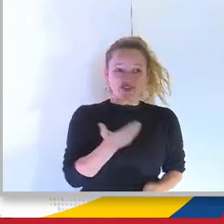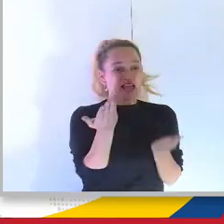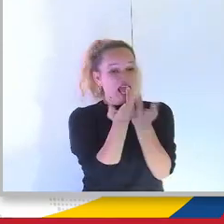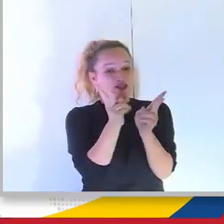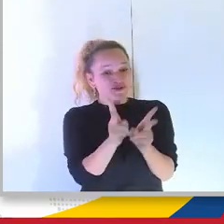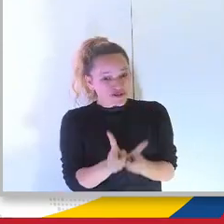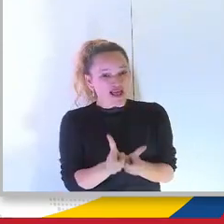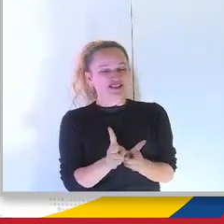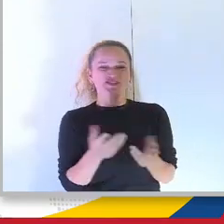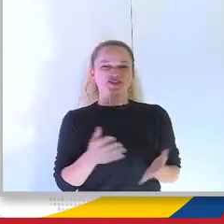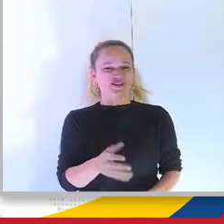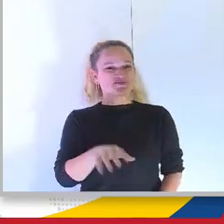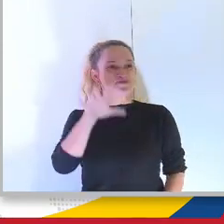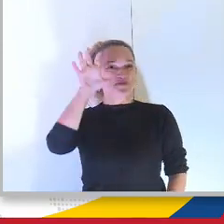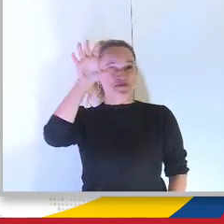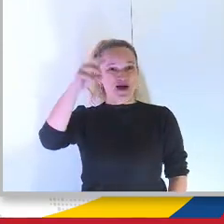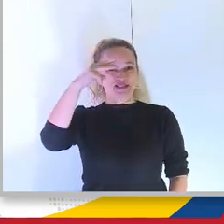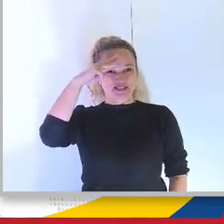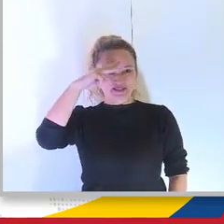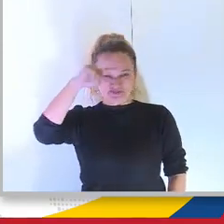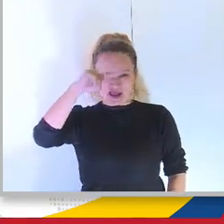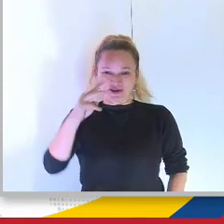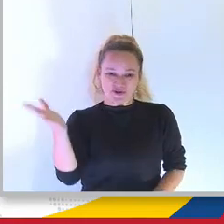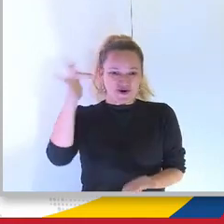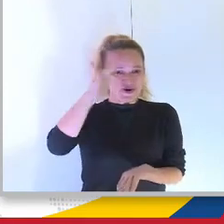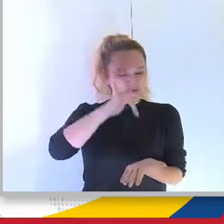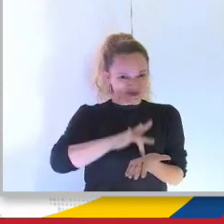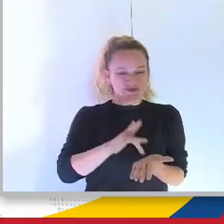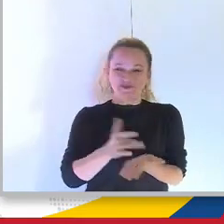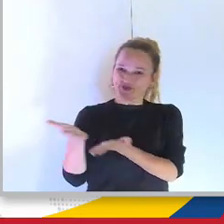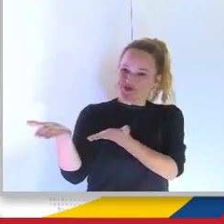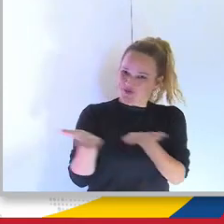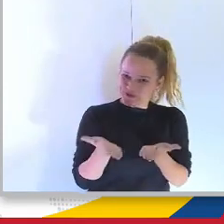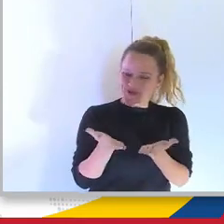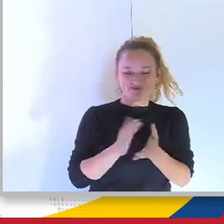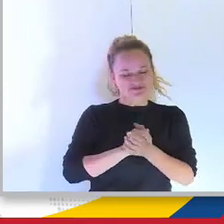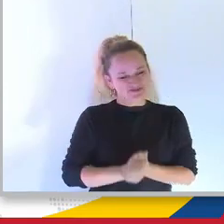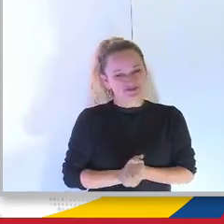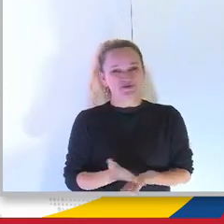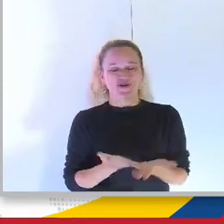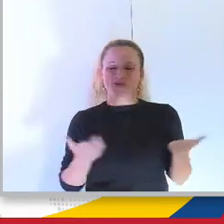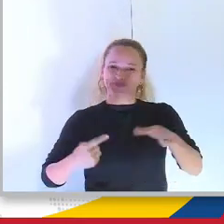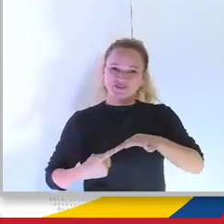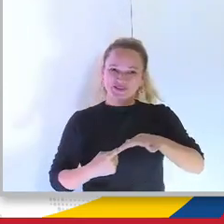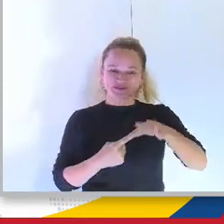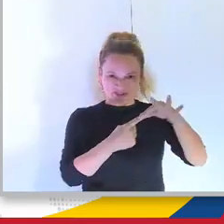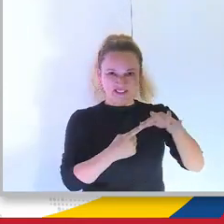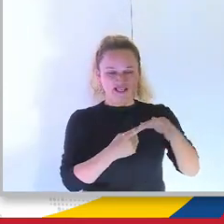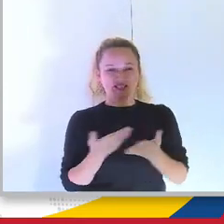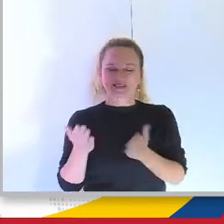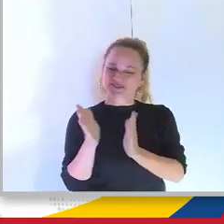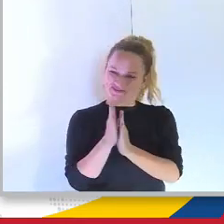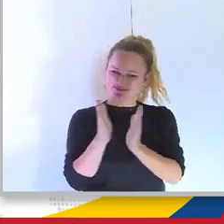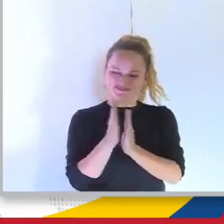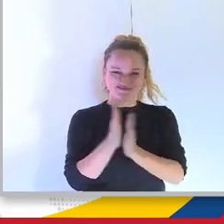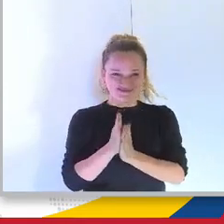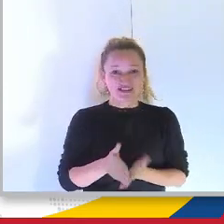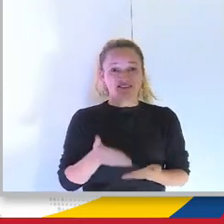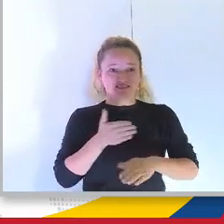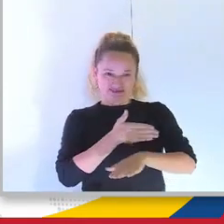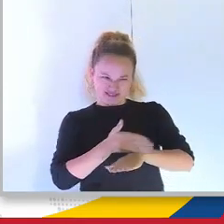México para estar aquí en este evento. Vamos a darle un corto saludo porque él tendrá después